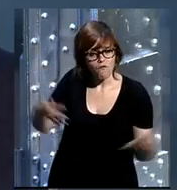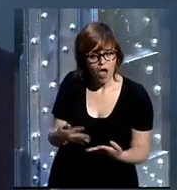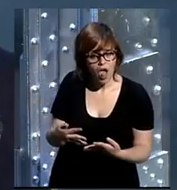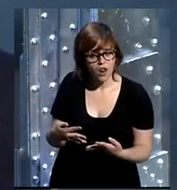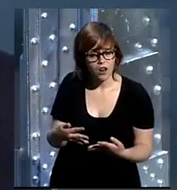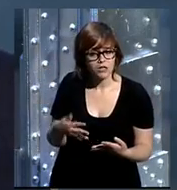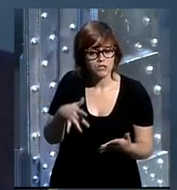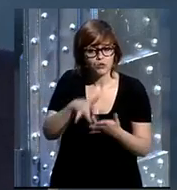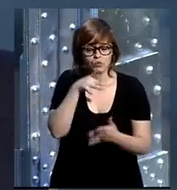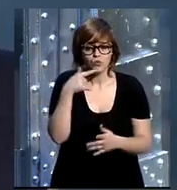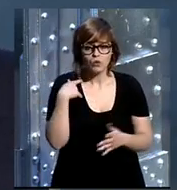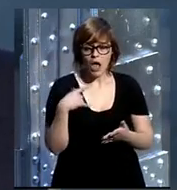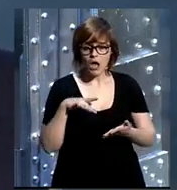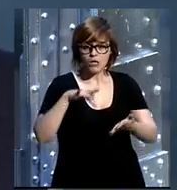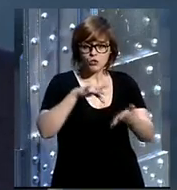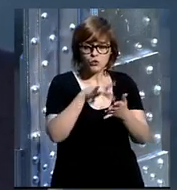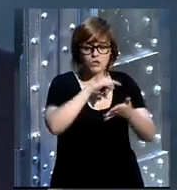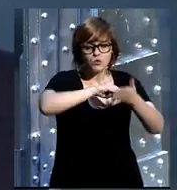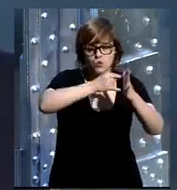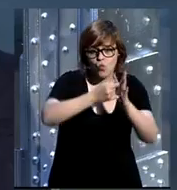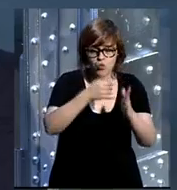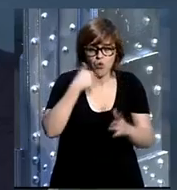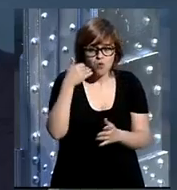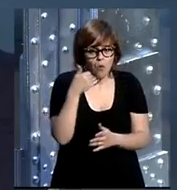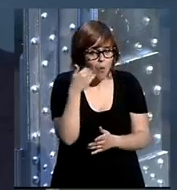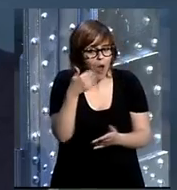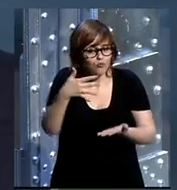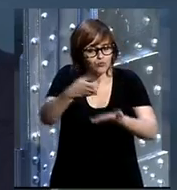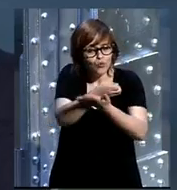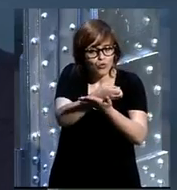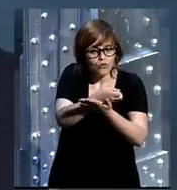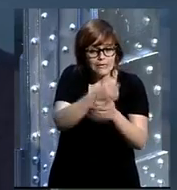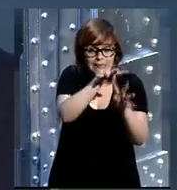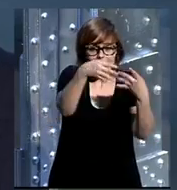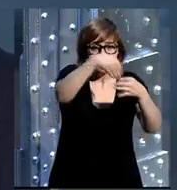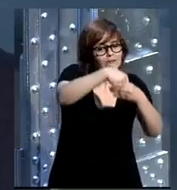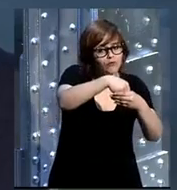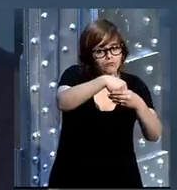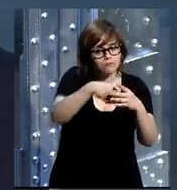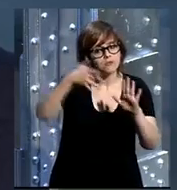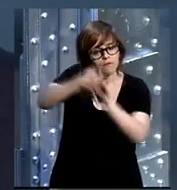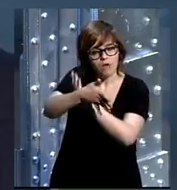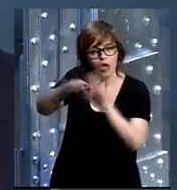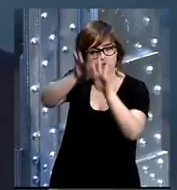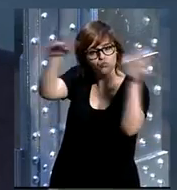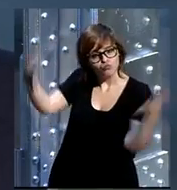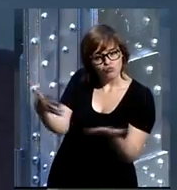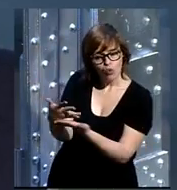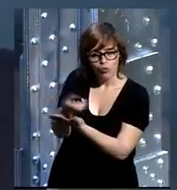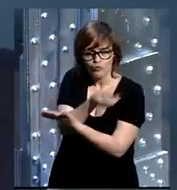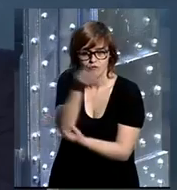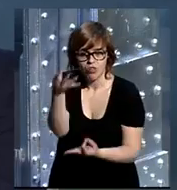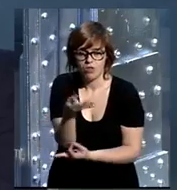den a todos los retos de Internet tienen que ser globales. Y globales quiere decir que no basta una solución de